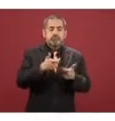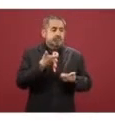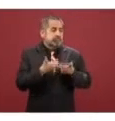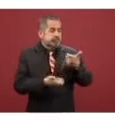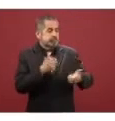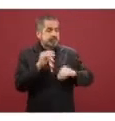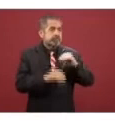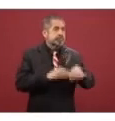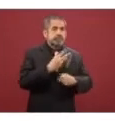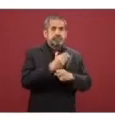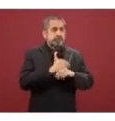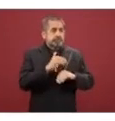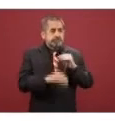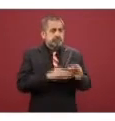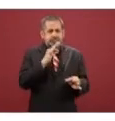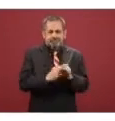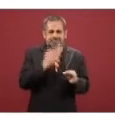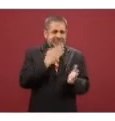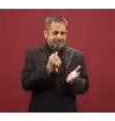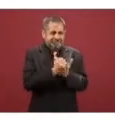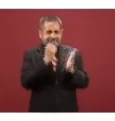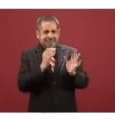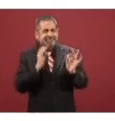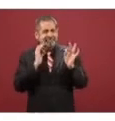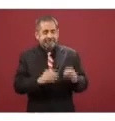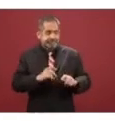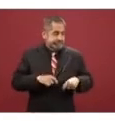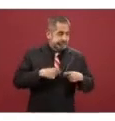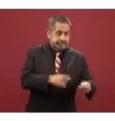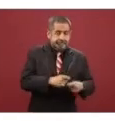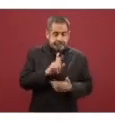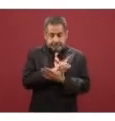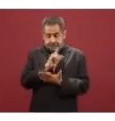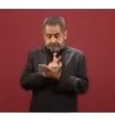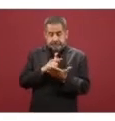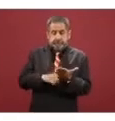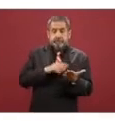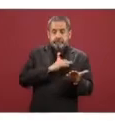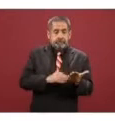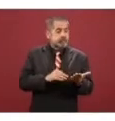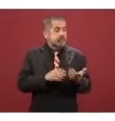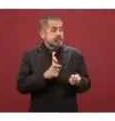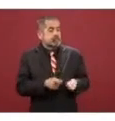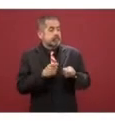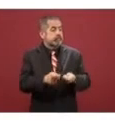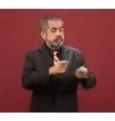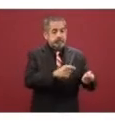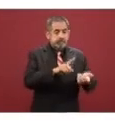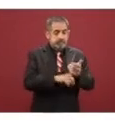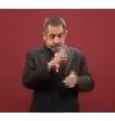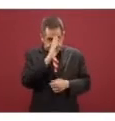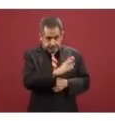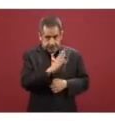fabricación única y de patente. Estamos privilegiando, cuando aún la ley nos lo permite a nosotros, por ser una obra de seguridad nacional, realizar adjudicaciones